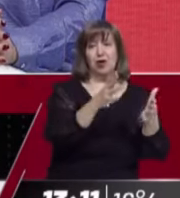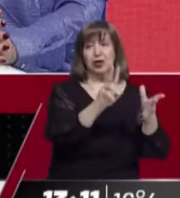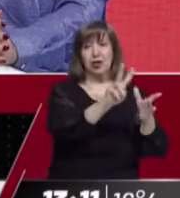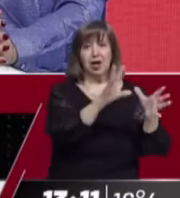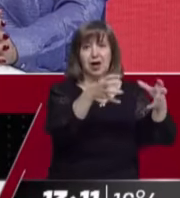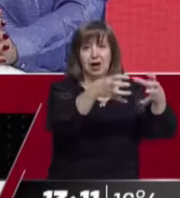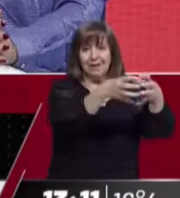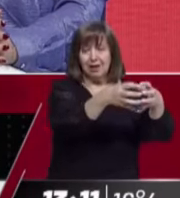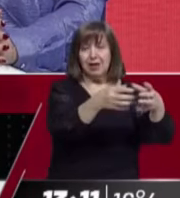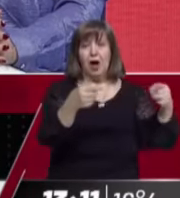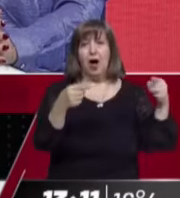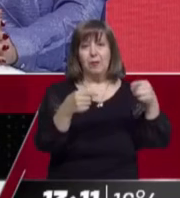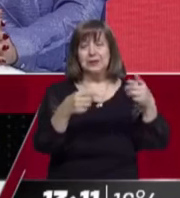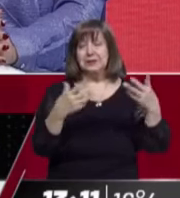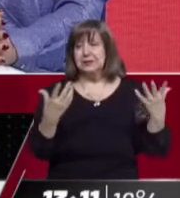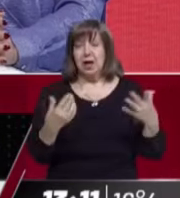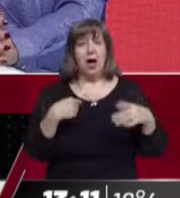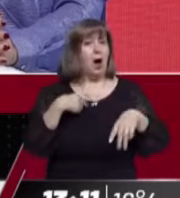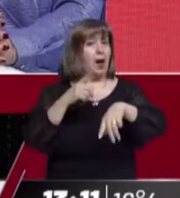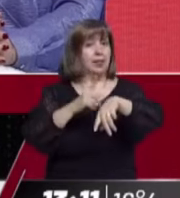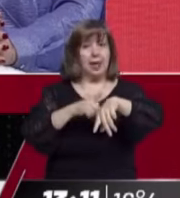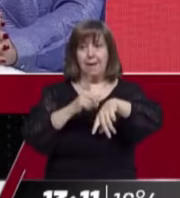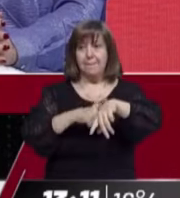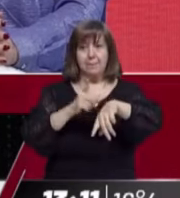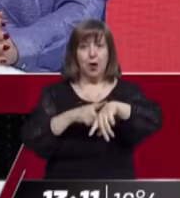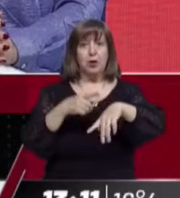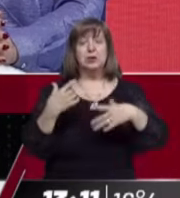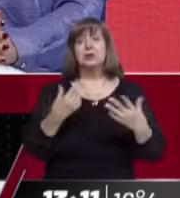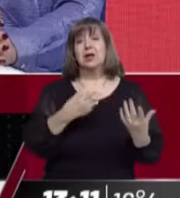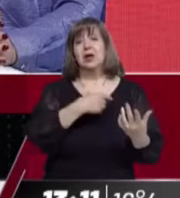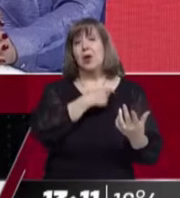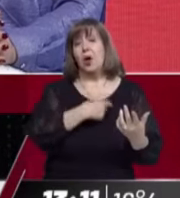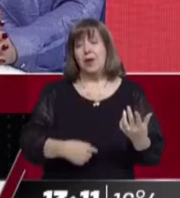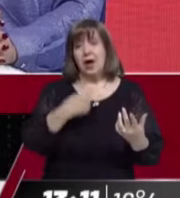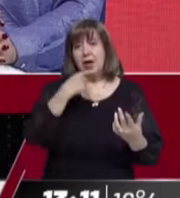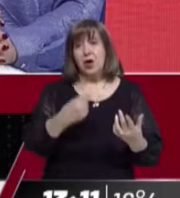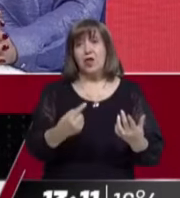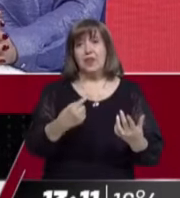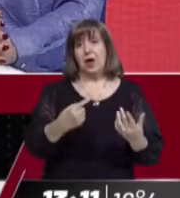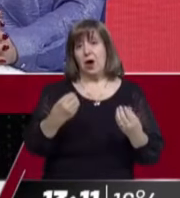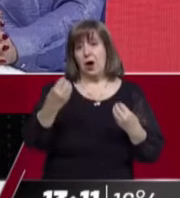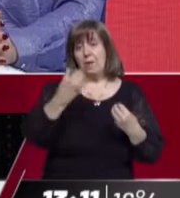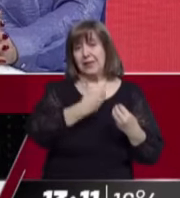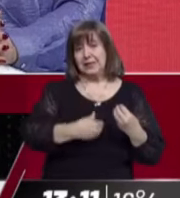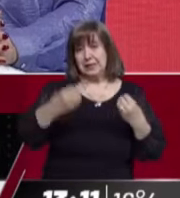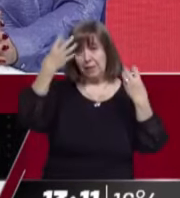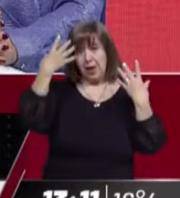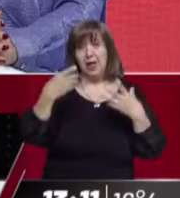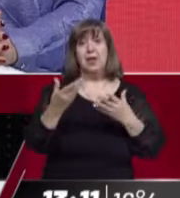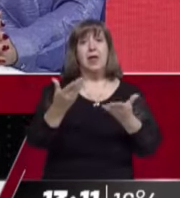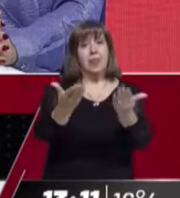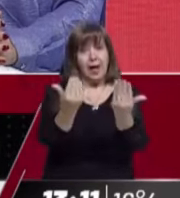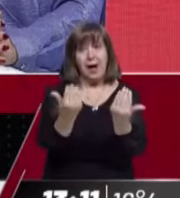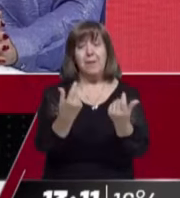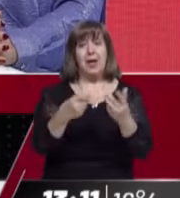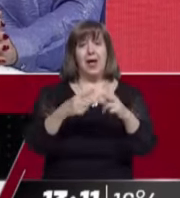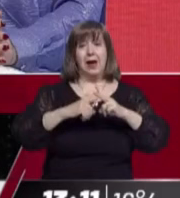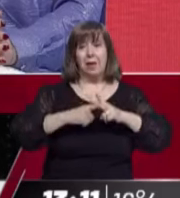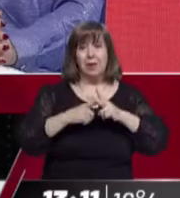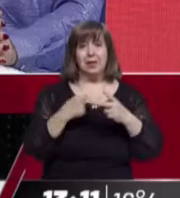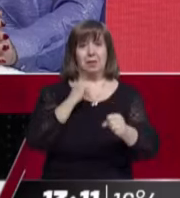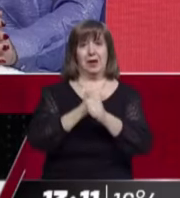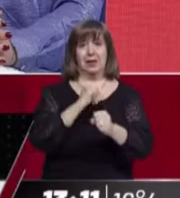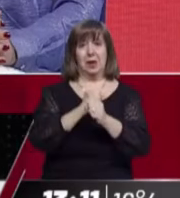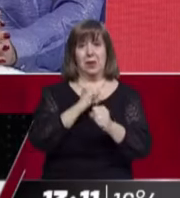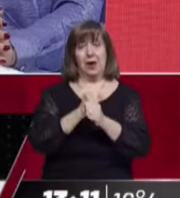pero muy poquitito tiempo. Están contra reloj. El gobierno juega con que ustedes no me están dando las herramientas. Cualquier problema económico que haya va a ser culpa de ustedes.